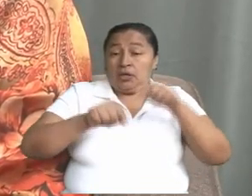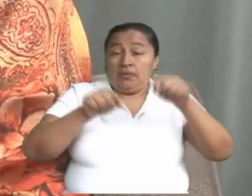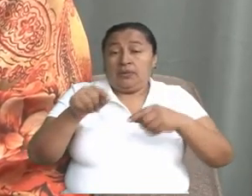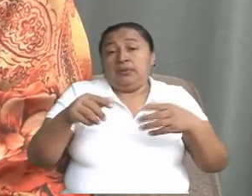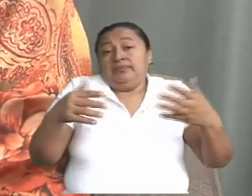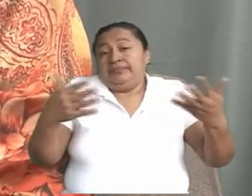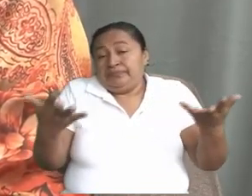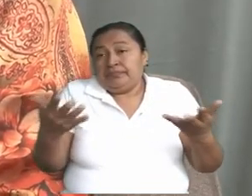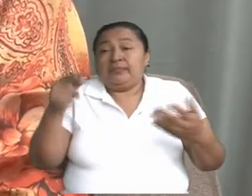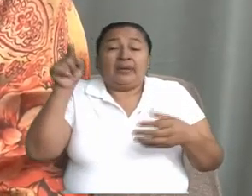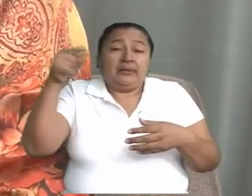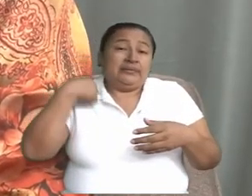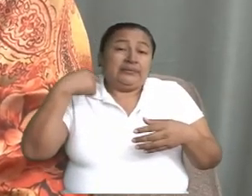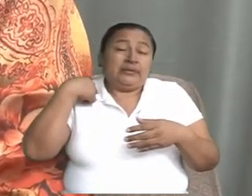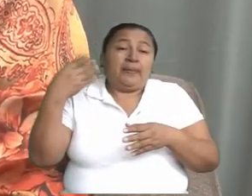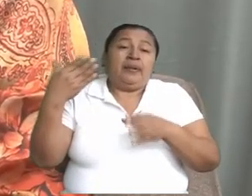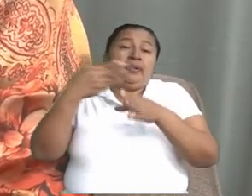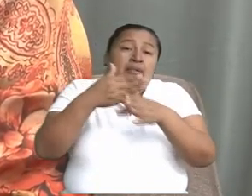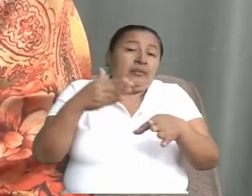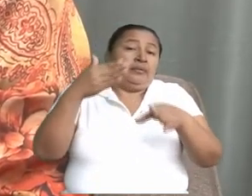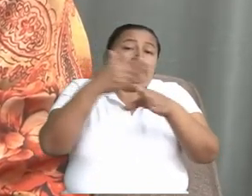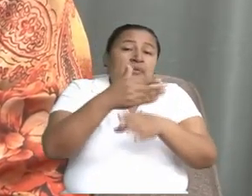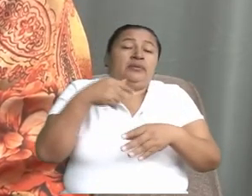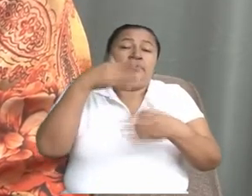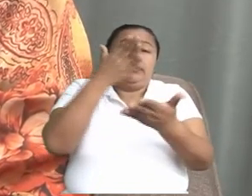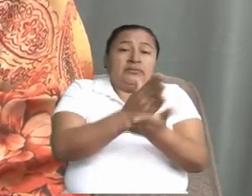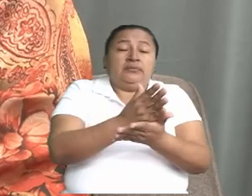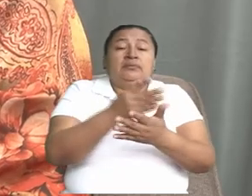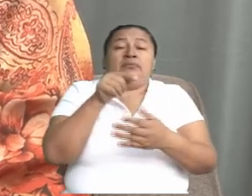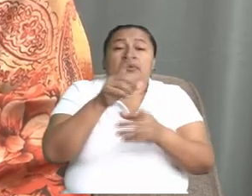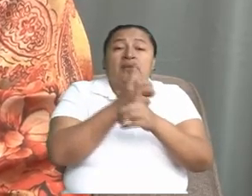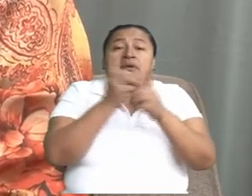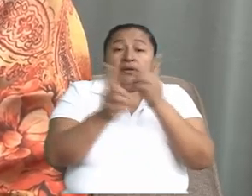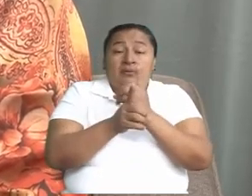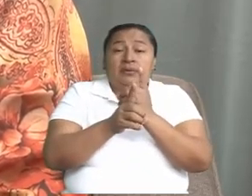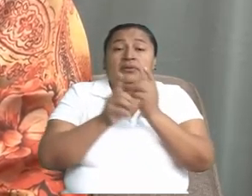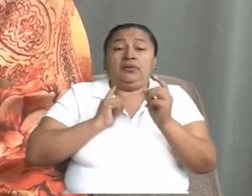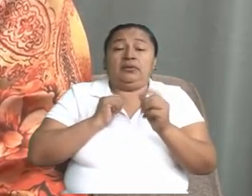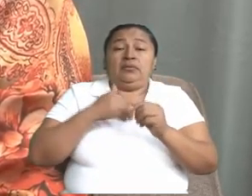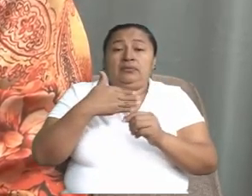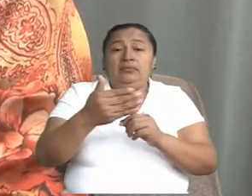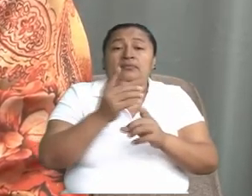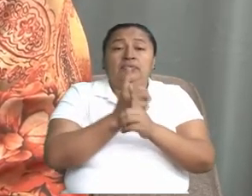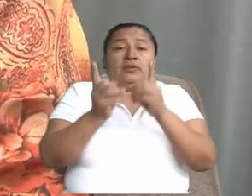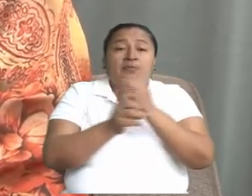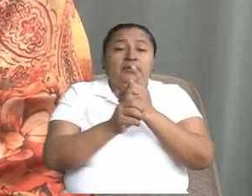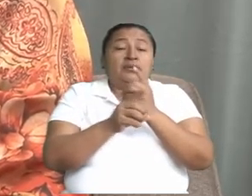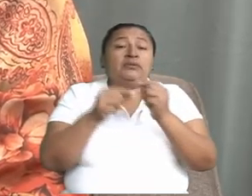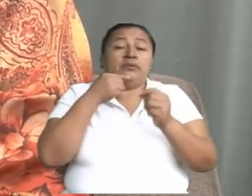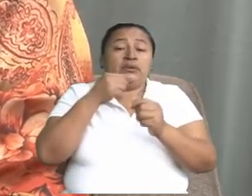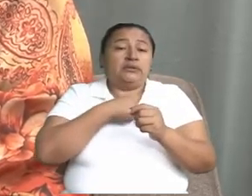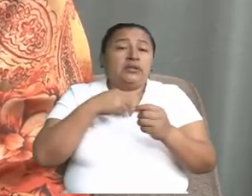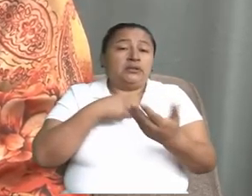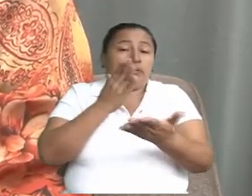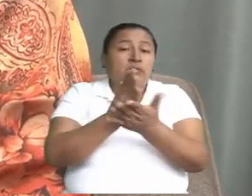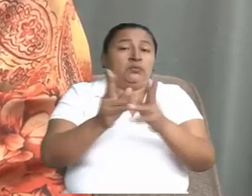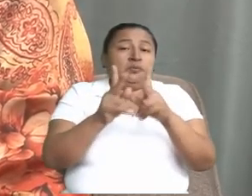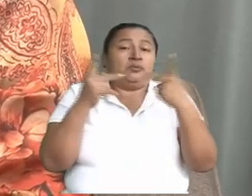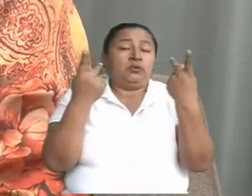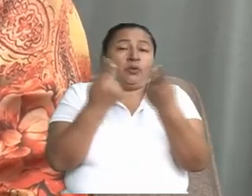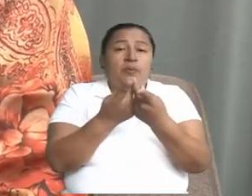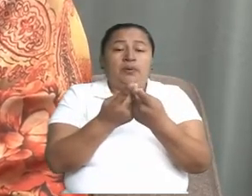pues estuvo incidiendo en las decisiones que deben de ser de los pueblos, de las